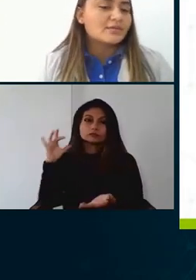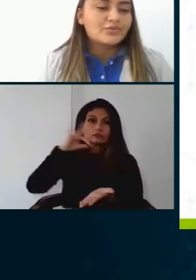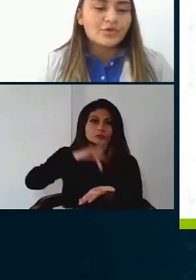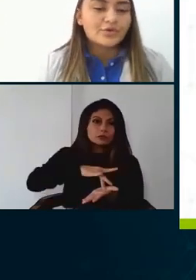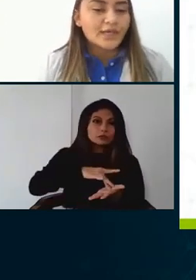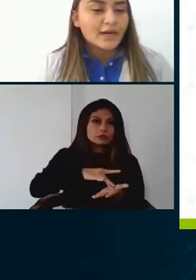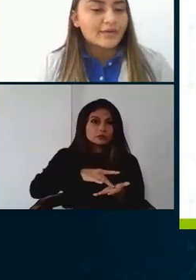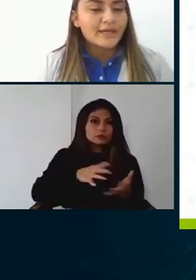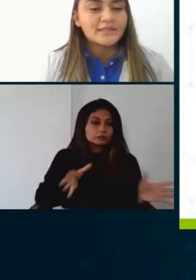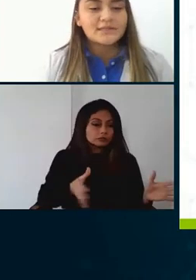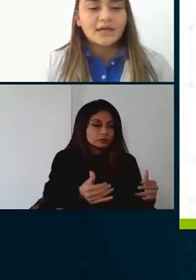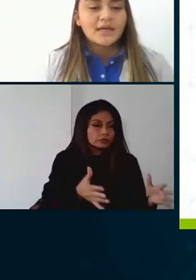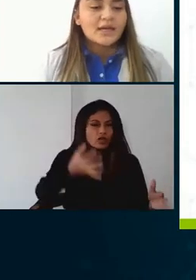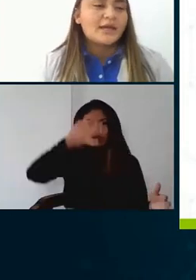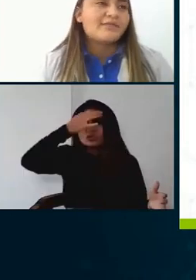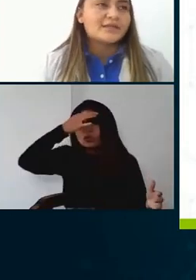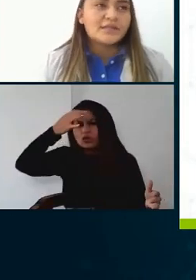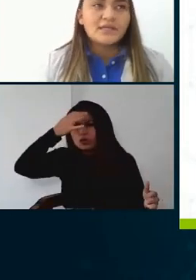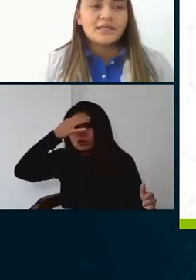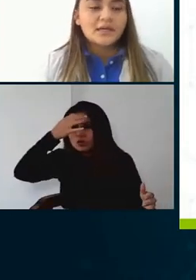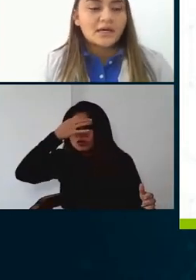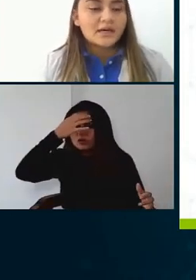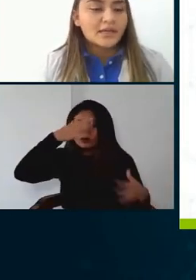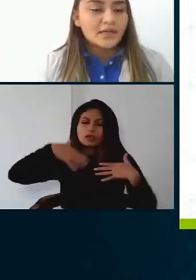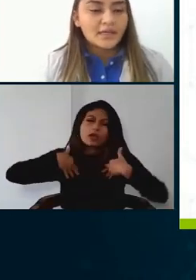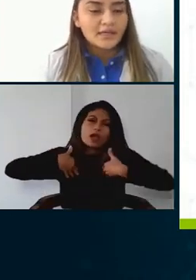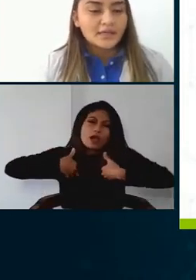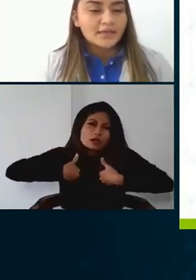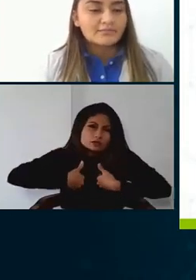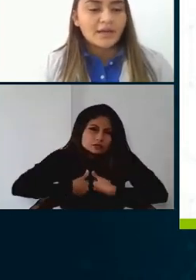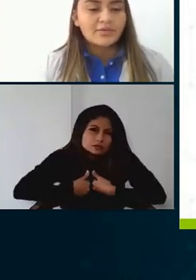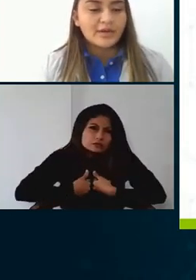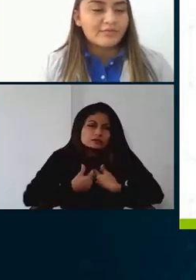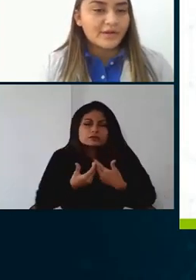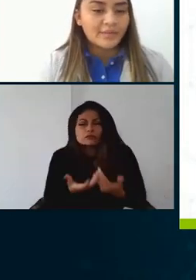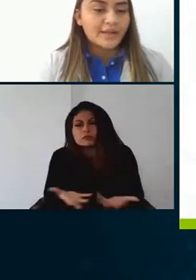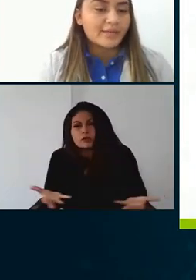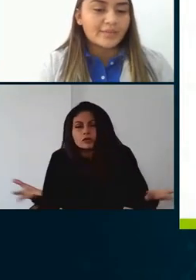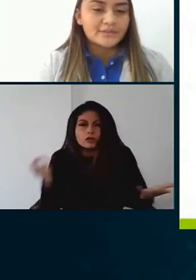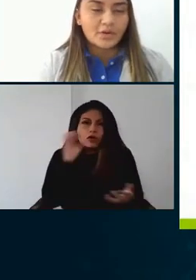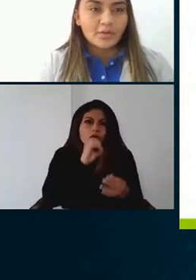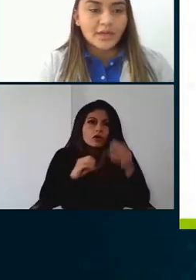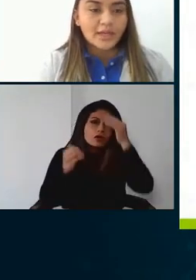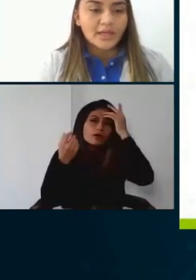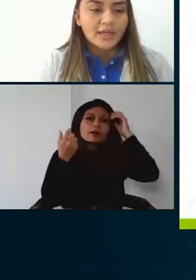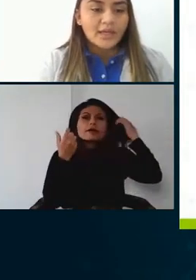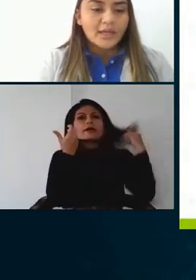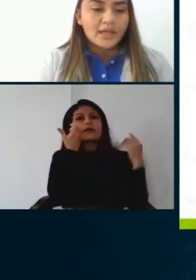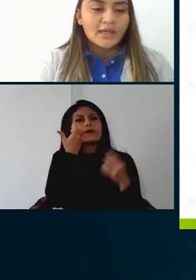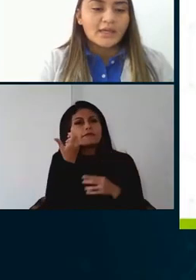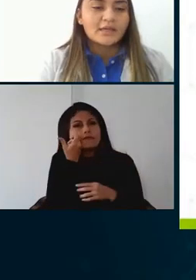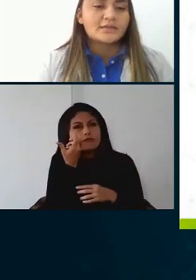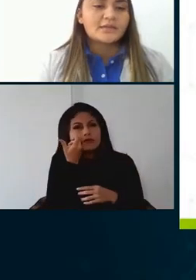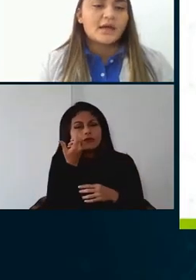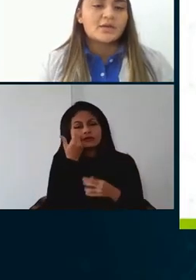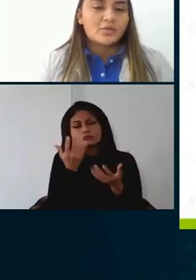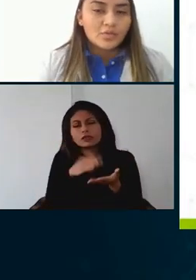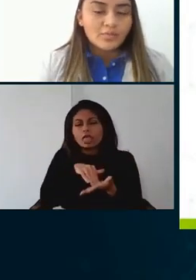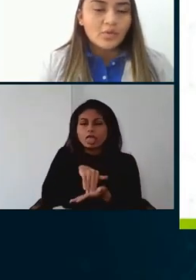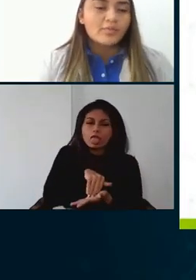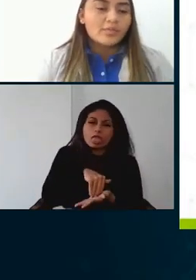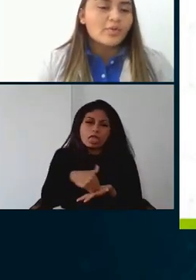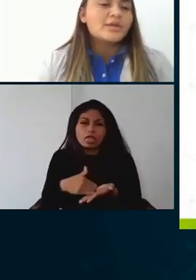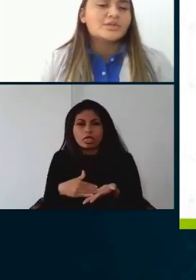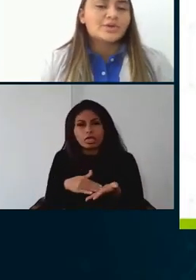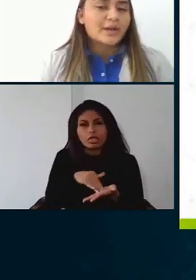así serían un dolor de cabeza, fatiga, alguna enfermedad pues como que de